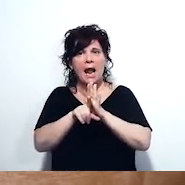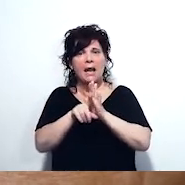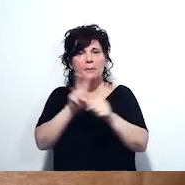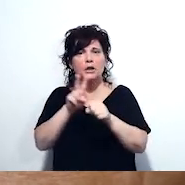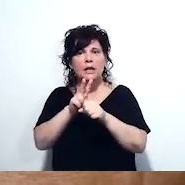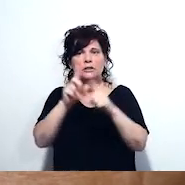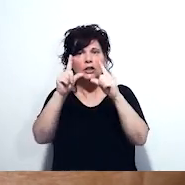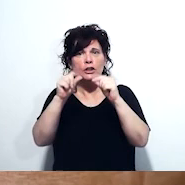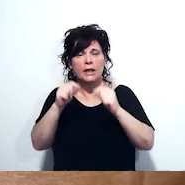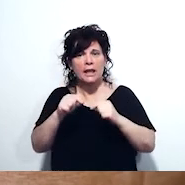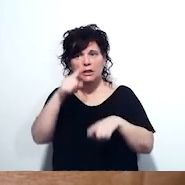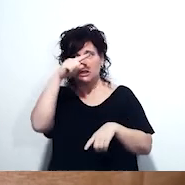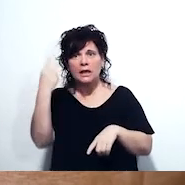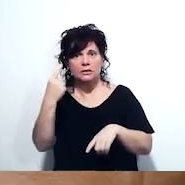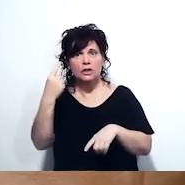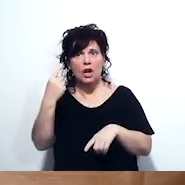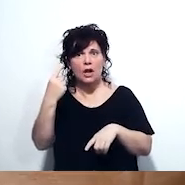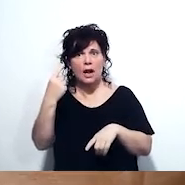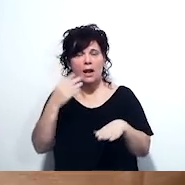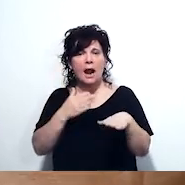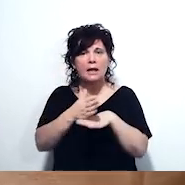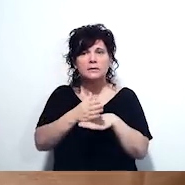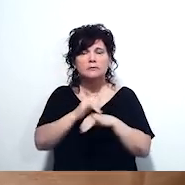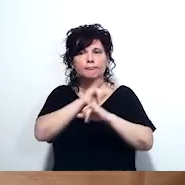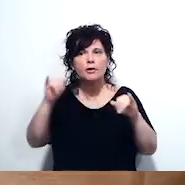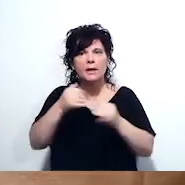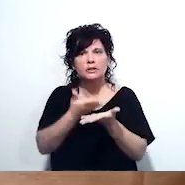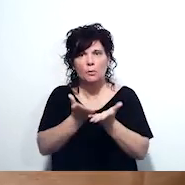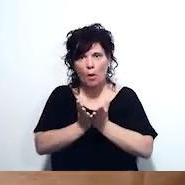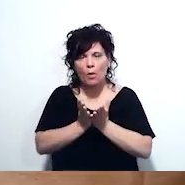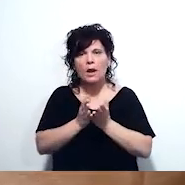Personales, tiene una agencia de acceso a la información pública.